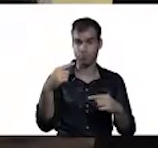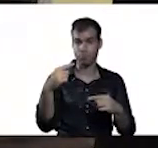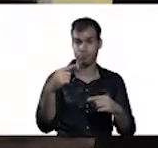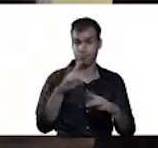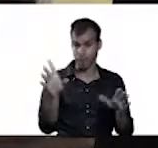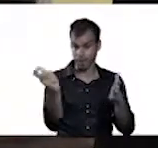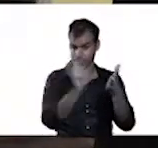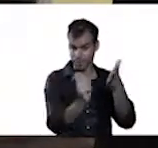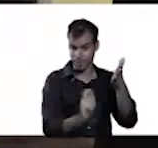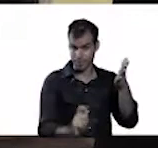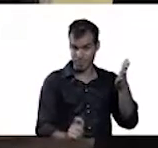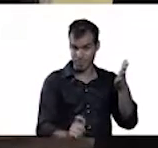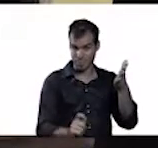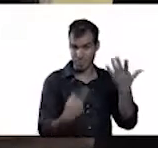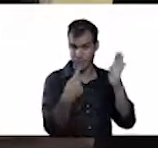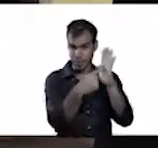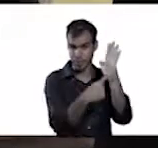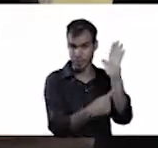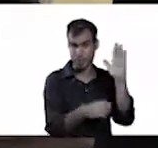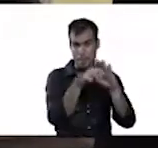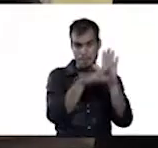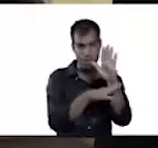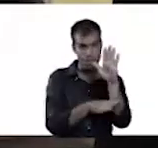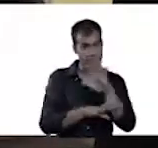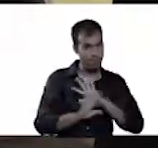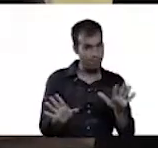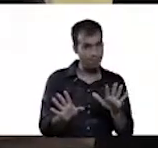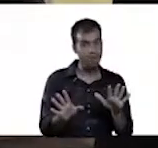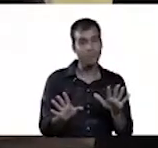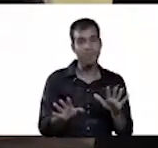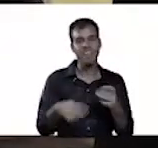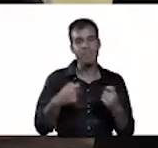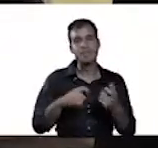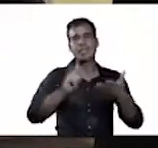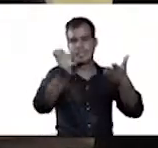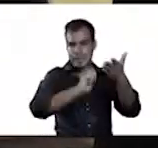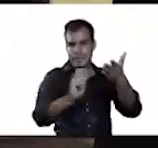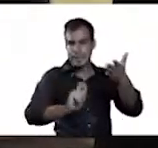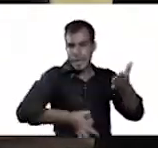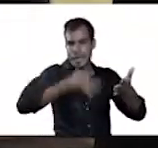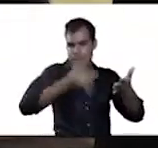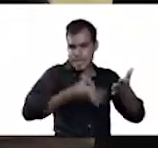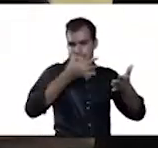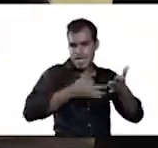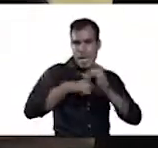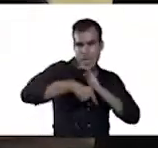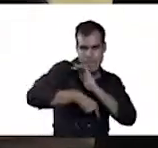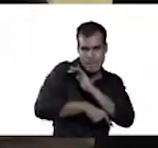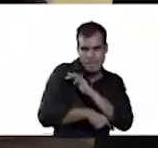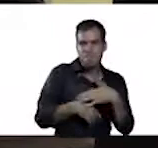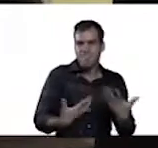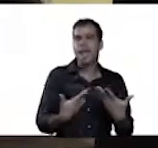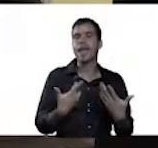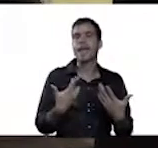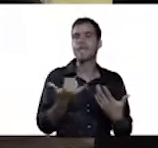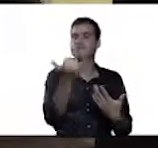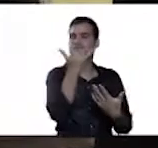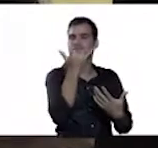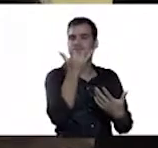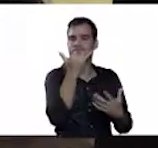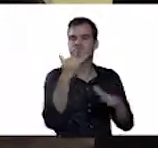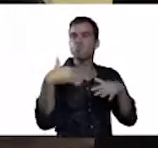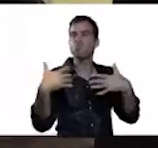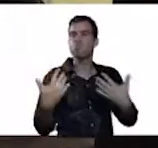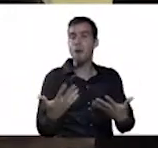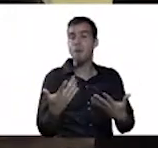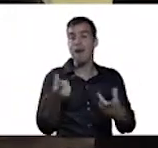Y sobre todo, ya una vez que hayan ejemplificado esas medidas, argumentar las consecuencias